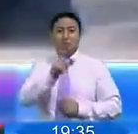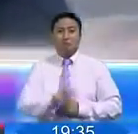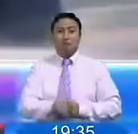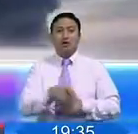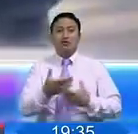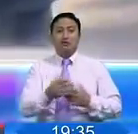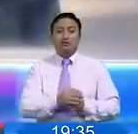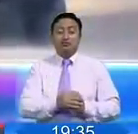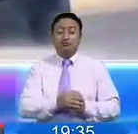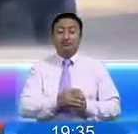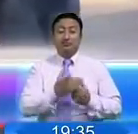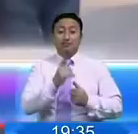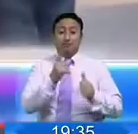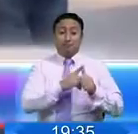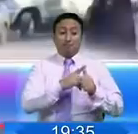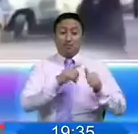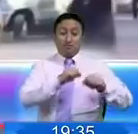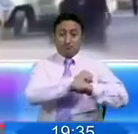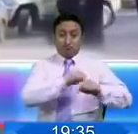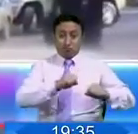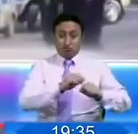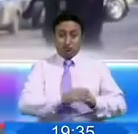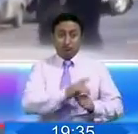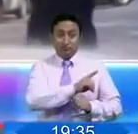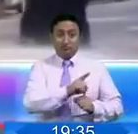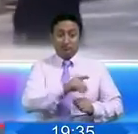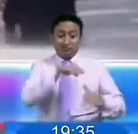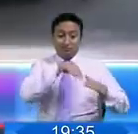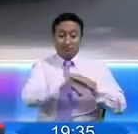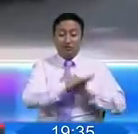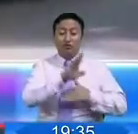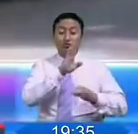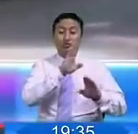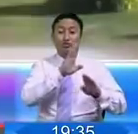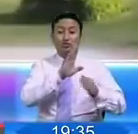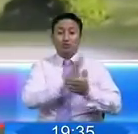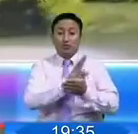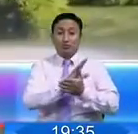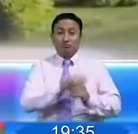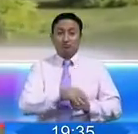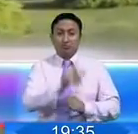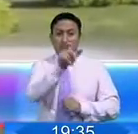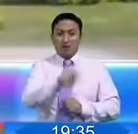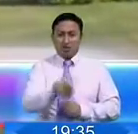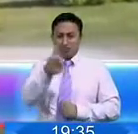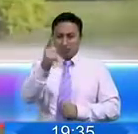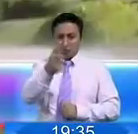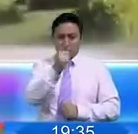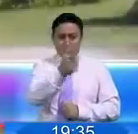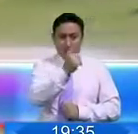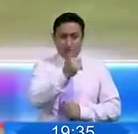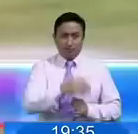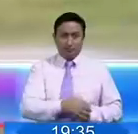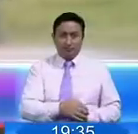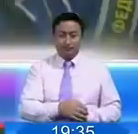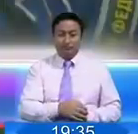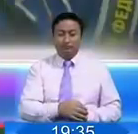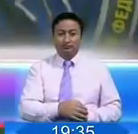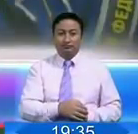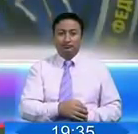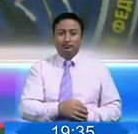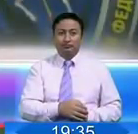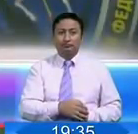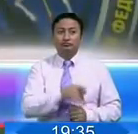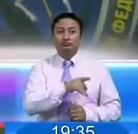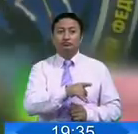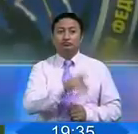un artefacto explosivo y un fusil para irrumpir en la unidad educativa disparando contra las personas que se encontraban en el lugar. De acuerdo a